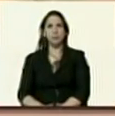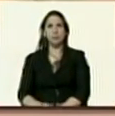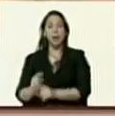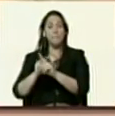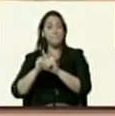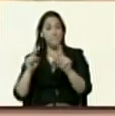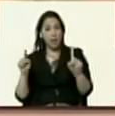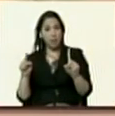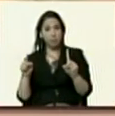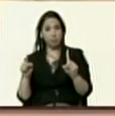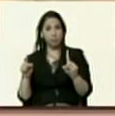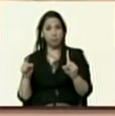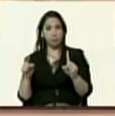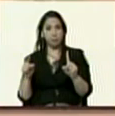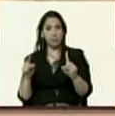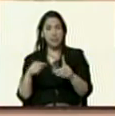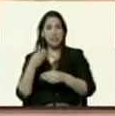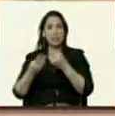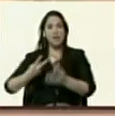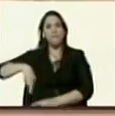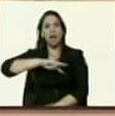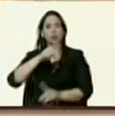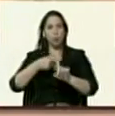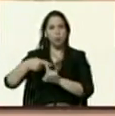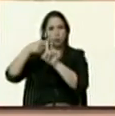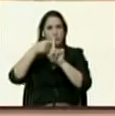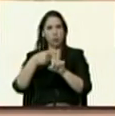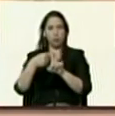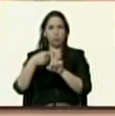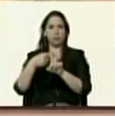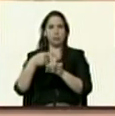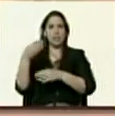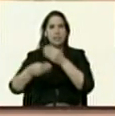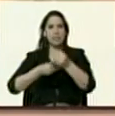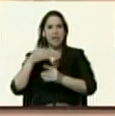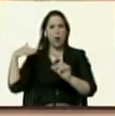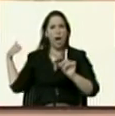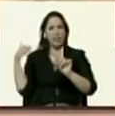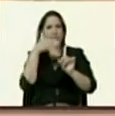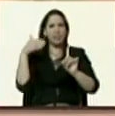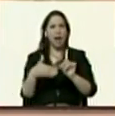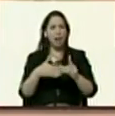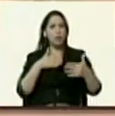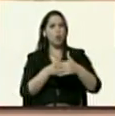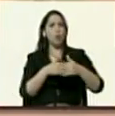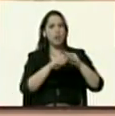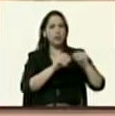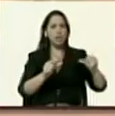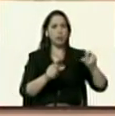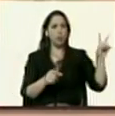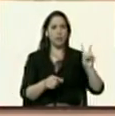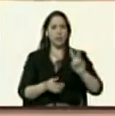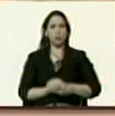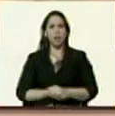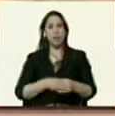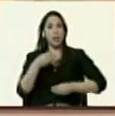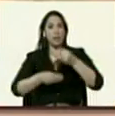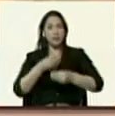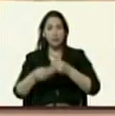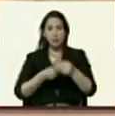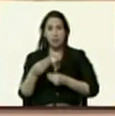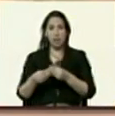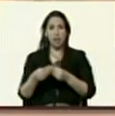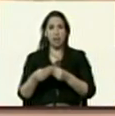que montara un falso positivo, hiciera un ataque contra territorio venezolano, se generara una escalada